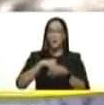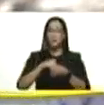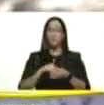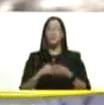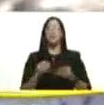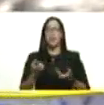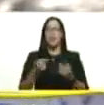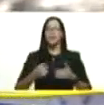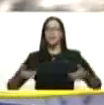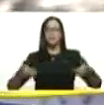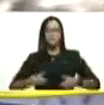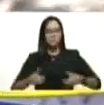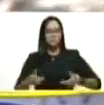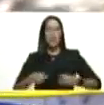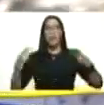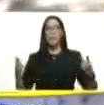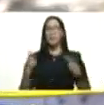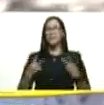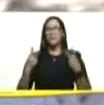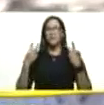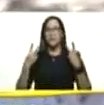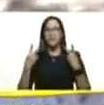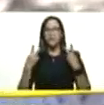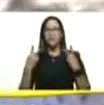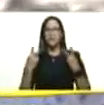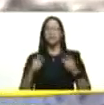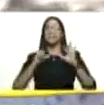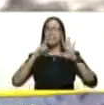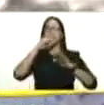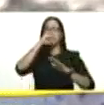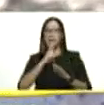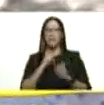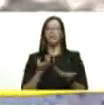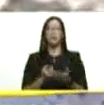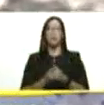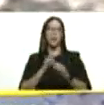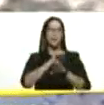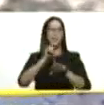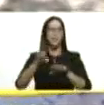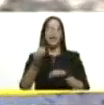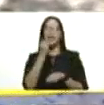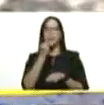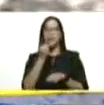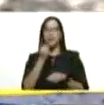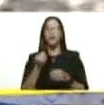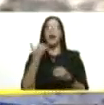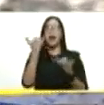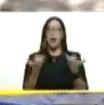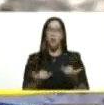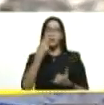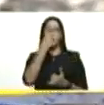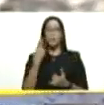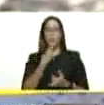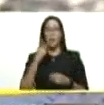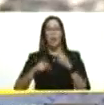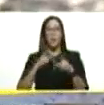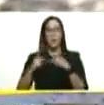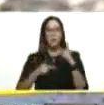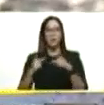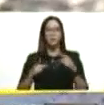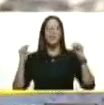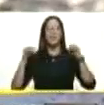esta resistencia victoriosa de 7 años para distribuir alimentos, ahora se han comprometido a producir. Y